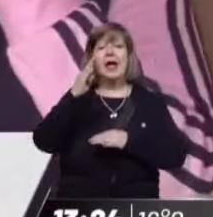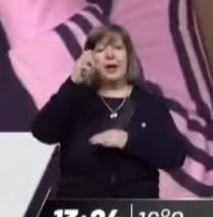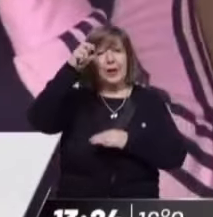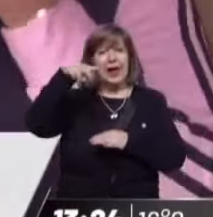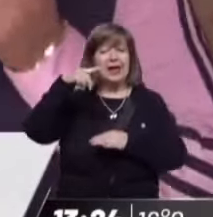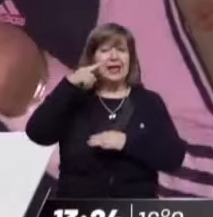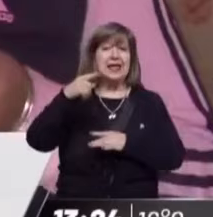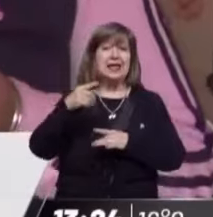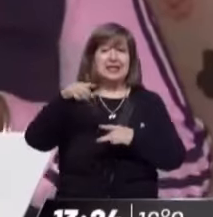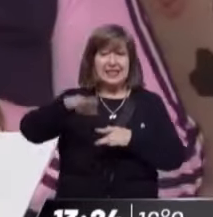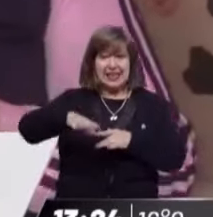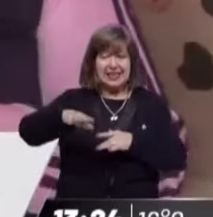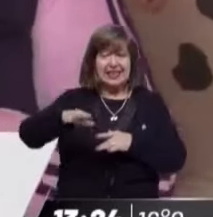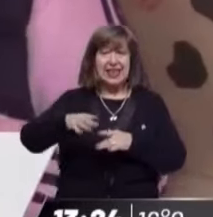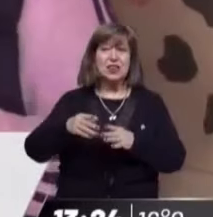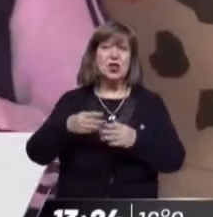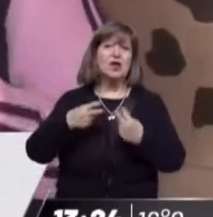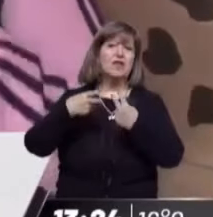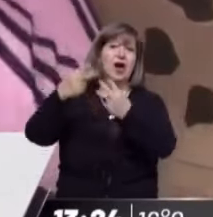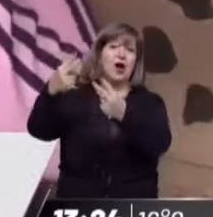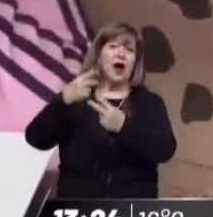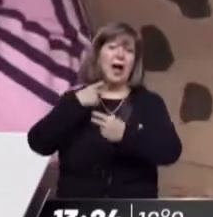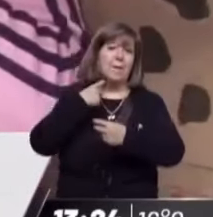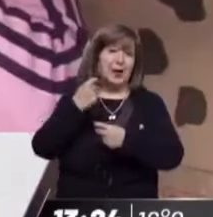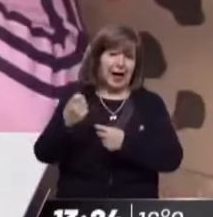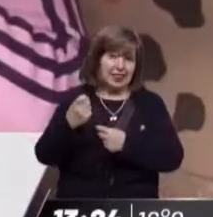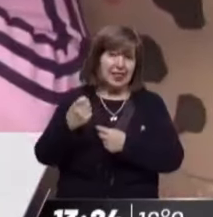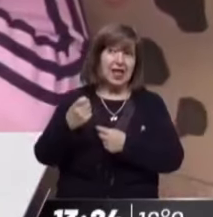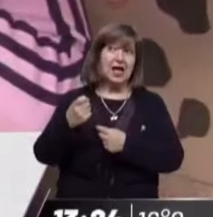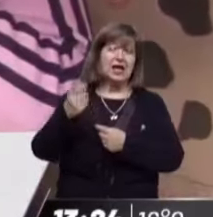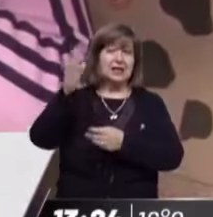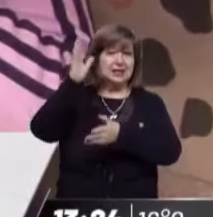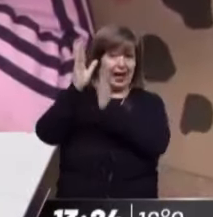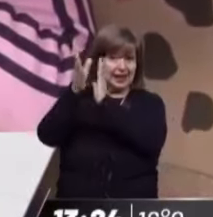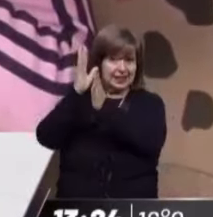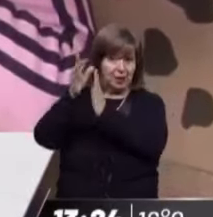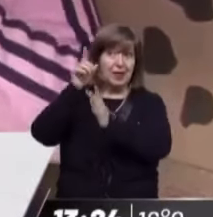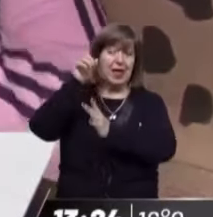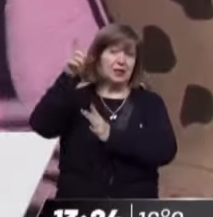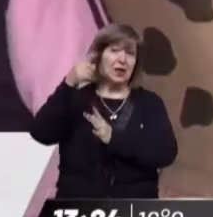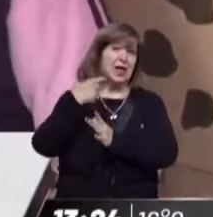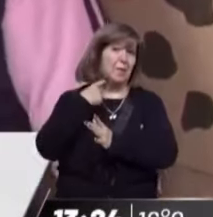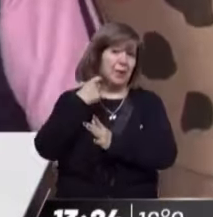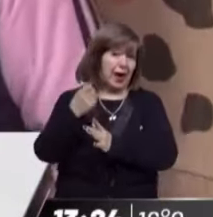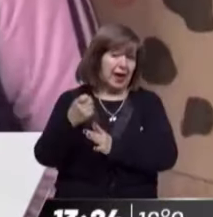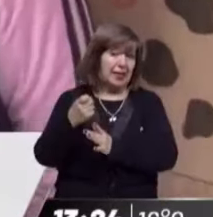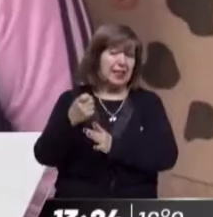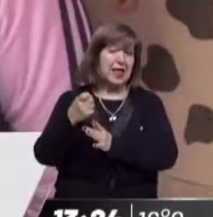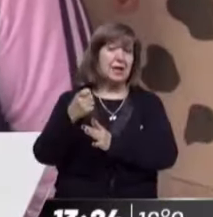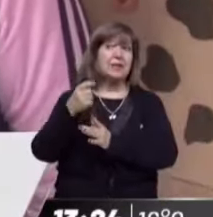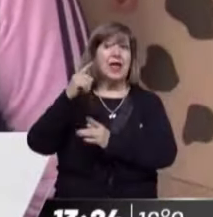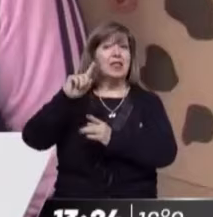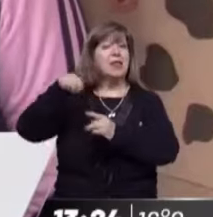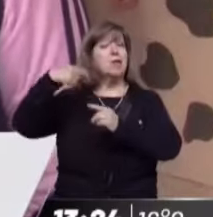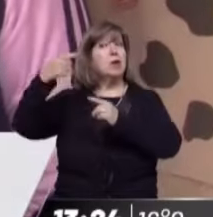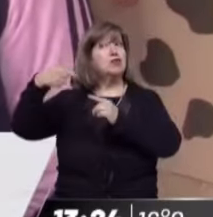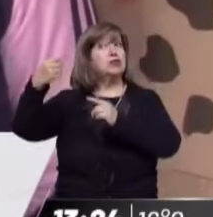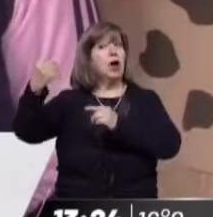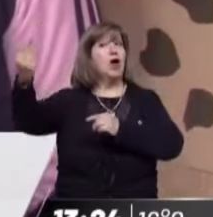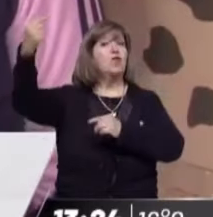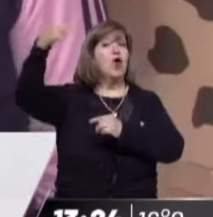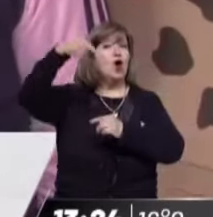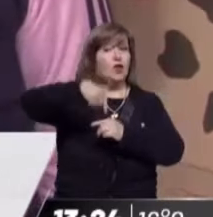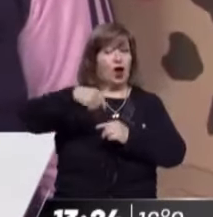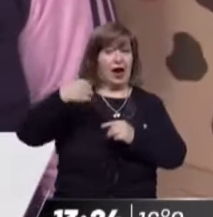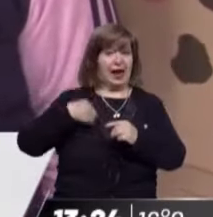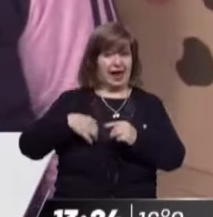tratamiento lamentablemente no hay más para hacer por allá vuelto y sigue luchando por su